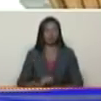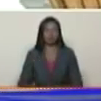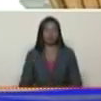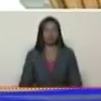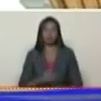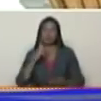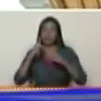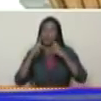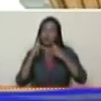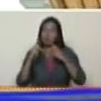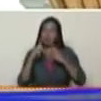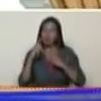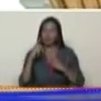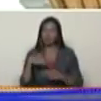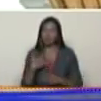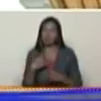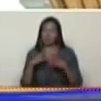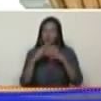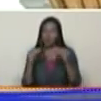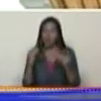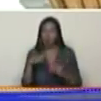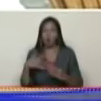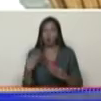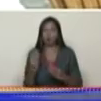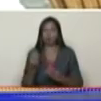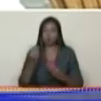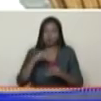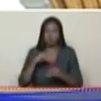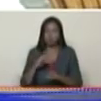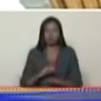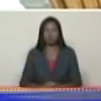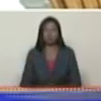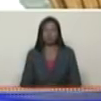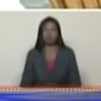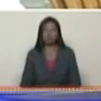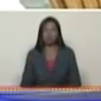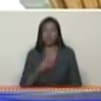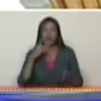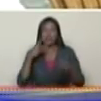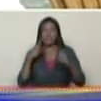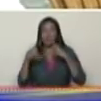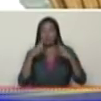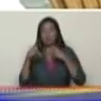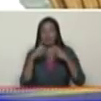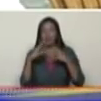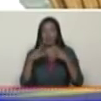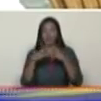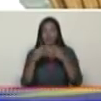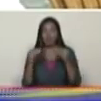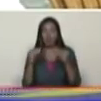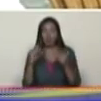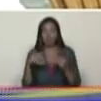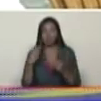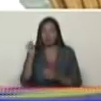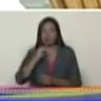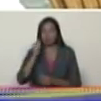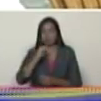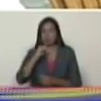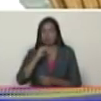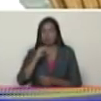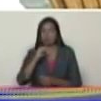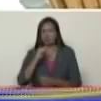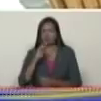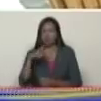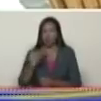En la política no todo se vale, en la vida no todo se vale. No, en la política no, todo se vale, sí, todo se vale. Yo